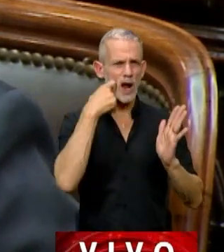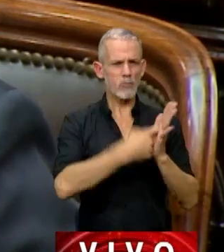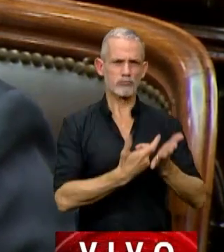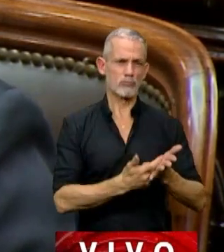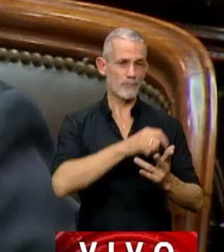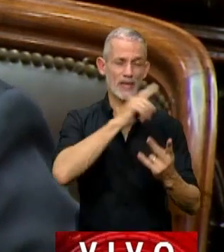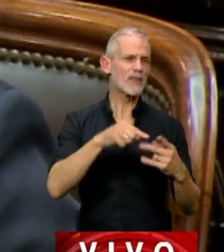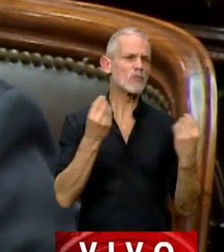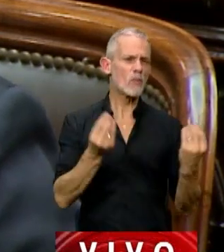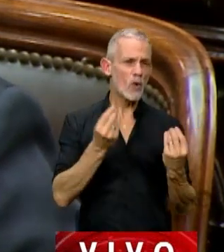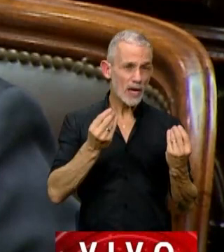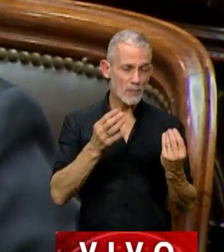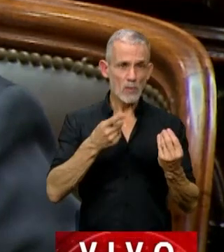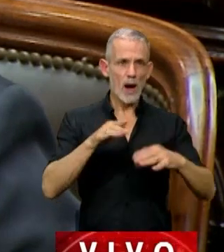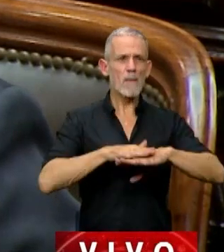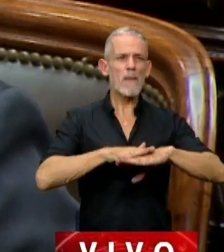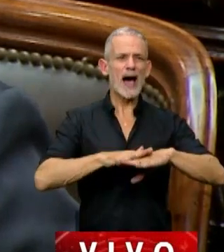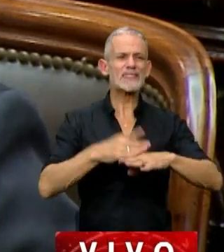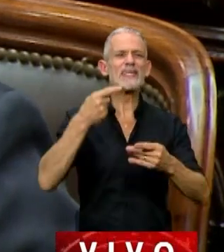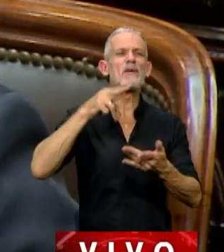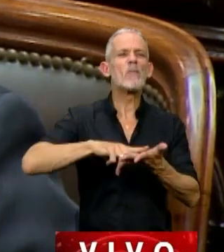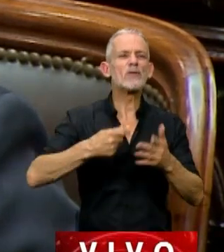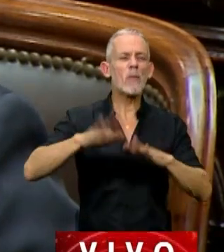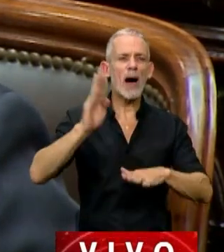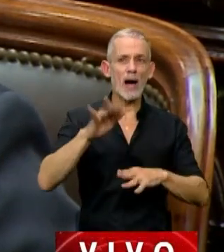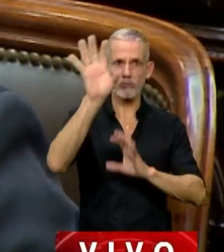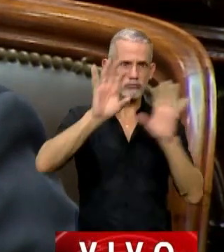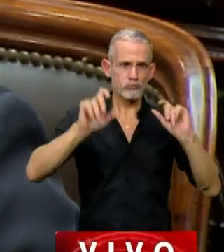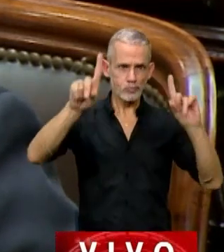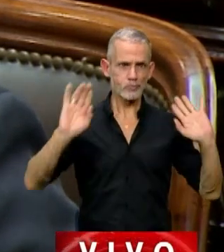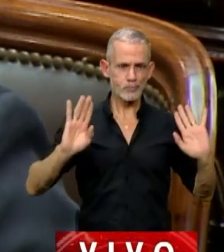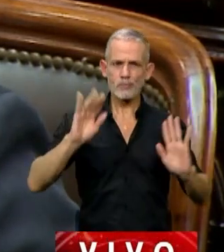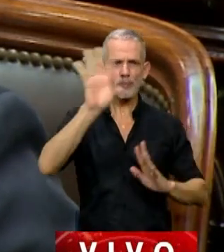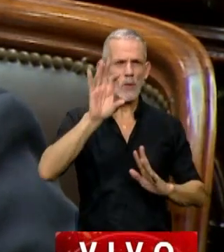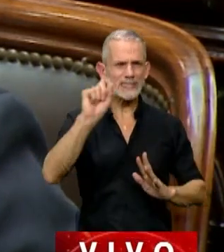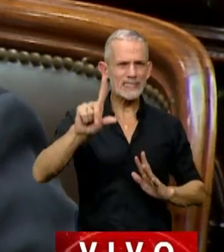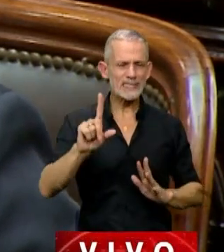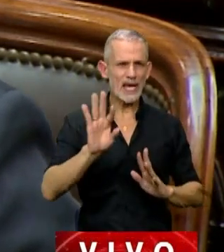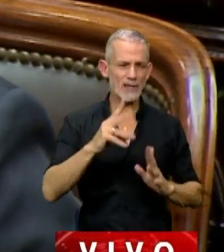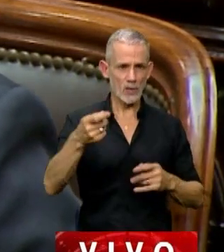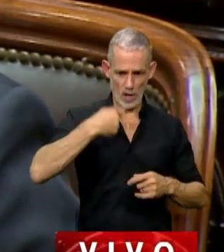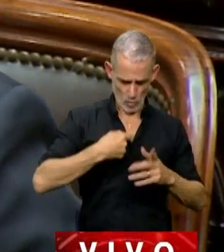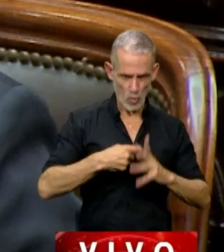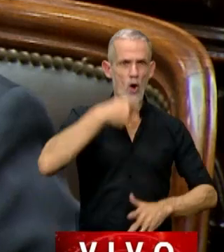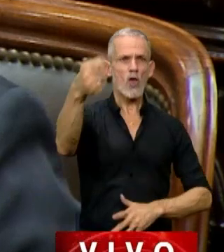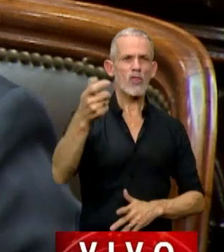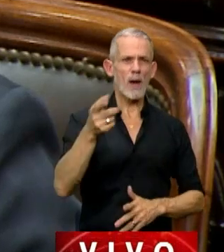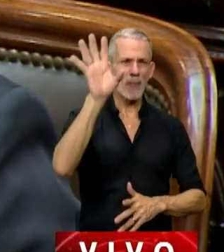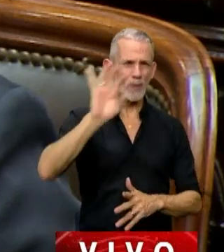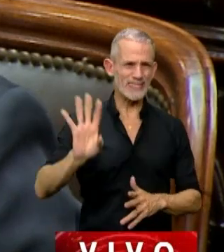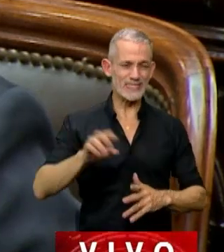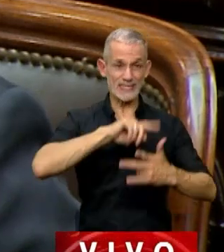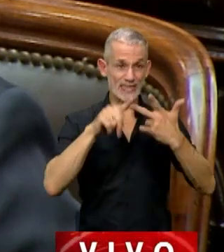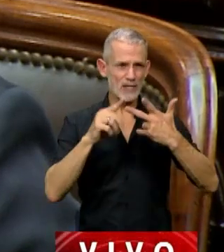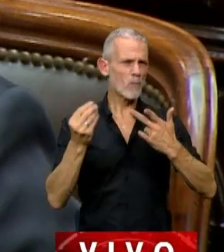segundo lugar, porque es base imponible que le corresponde a las provincias y sería justo devolvérsela. En tercer